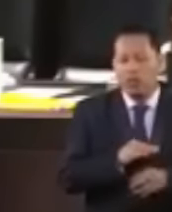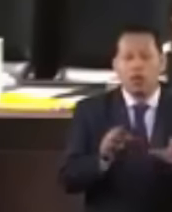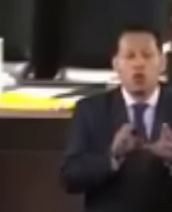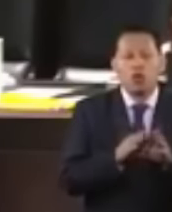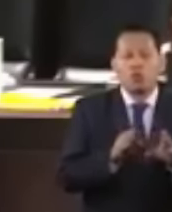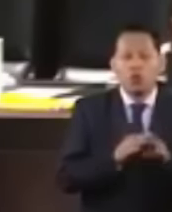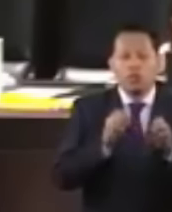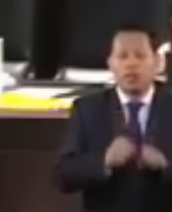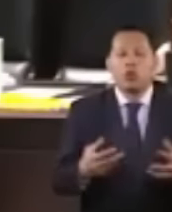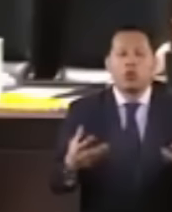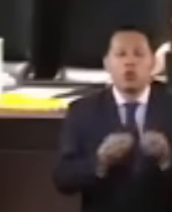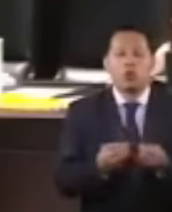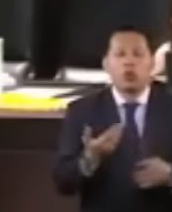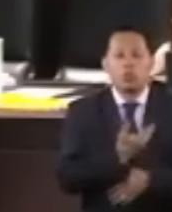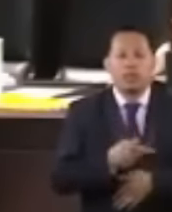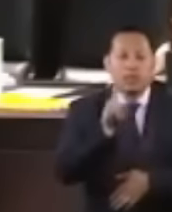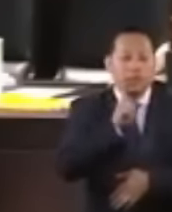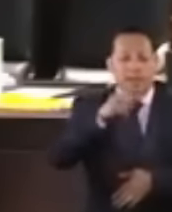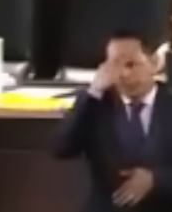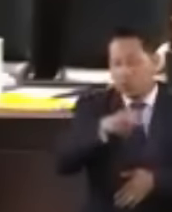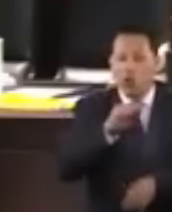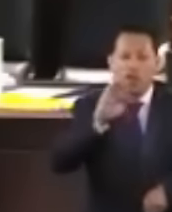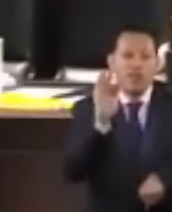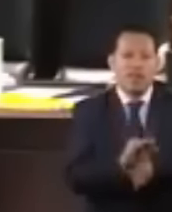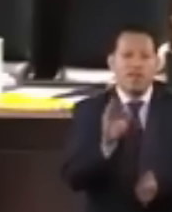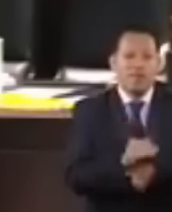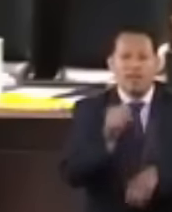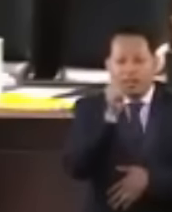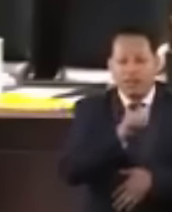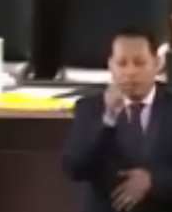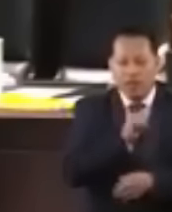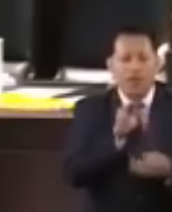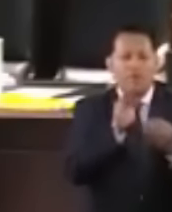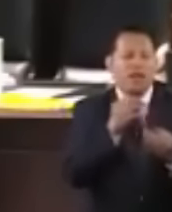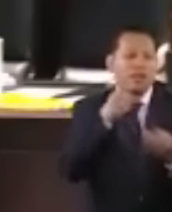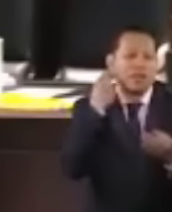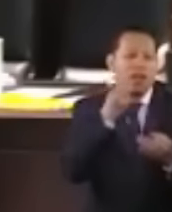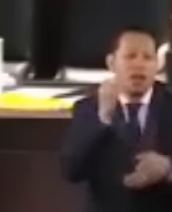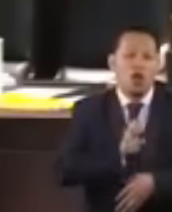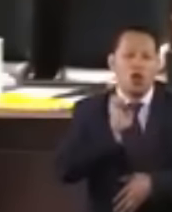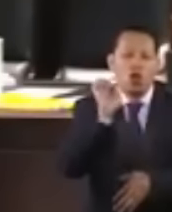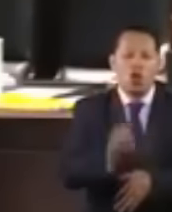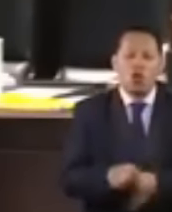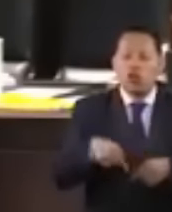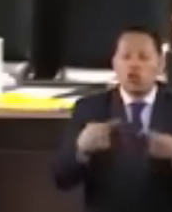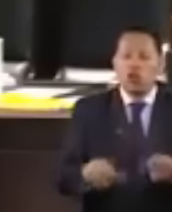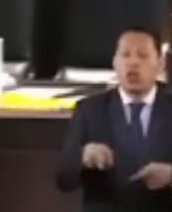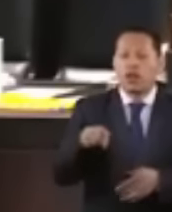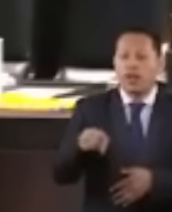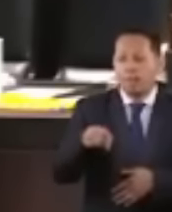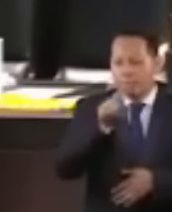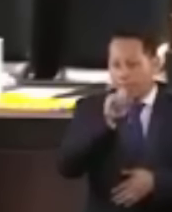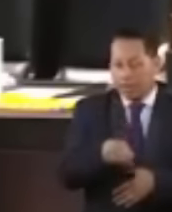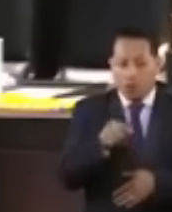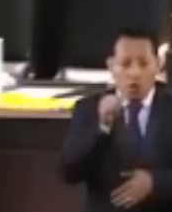Estamos con nuestra presidenta de la República y la defenderemos siempre frente a la narrativa de odio de la reacción golpista. Ayer